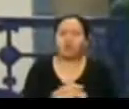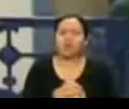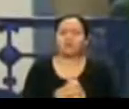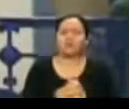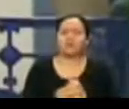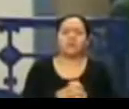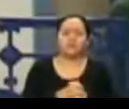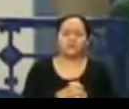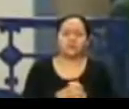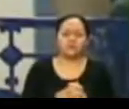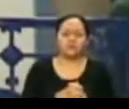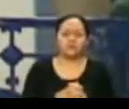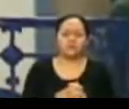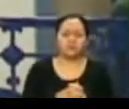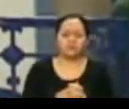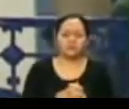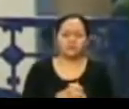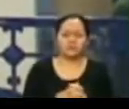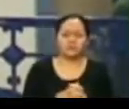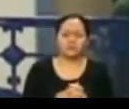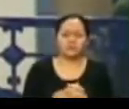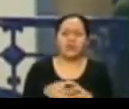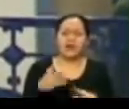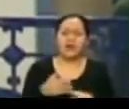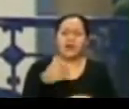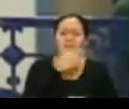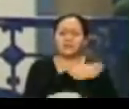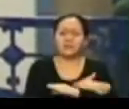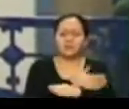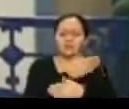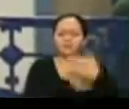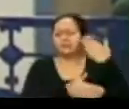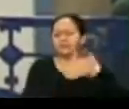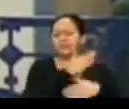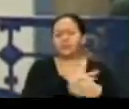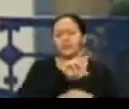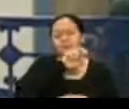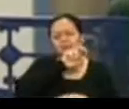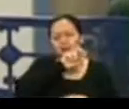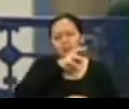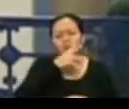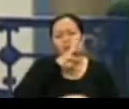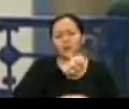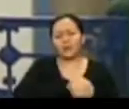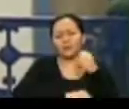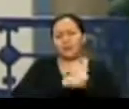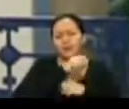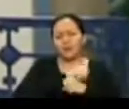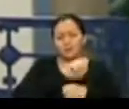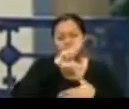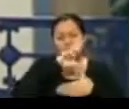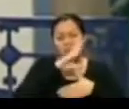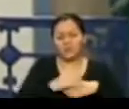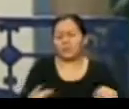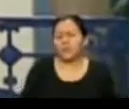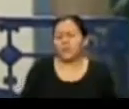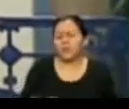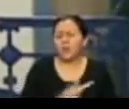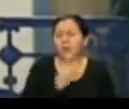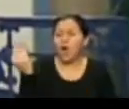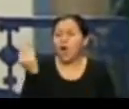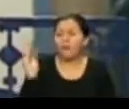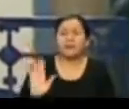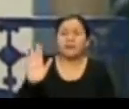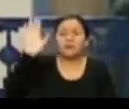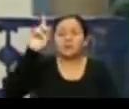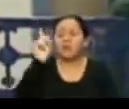es nada en comparación a lo que tenía que enfrentarse hace 30, 40 años en América Latina, por hacer